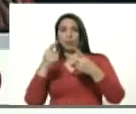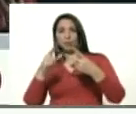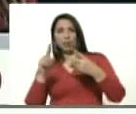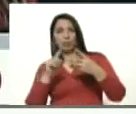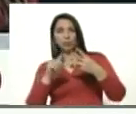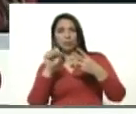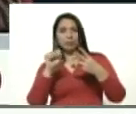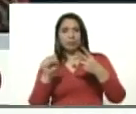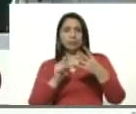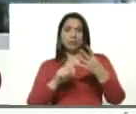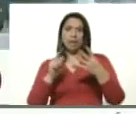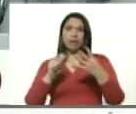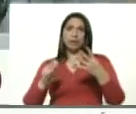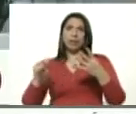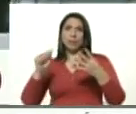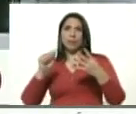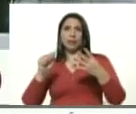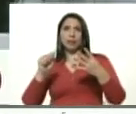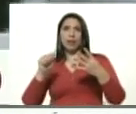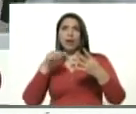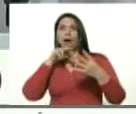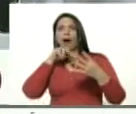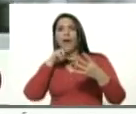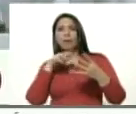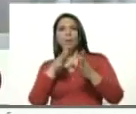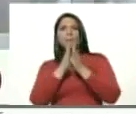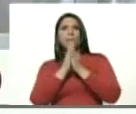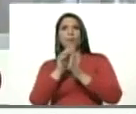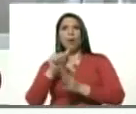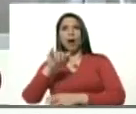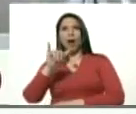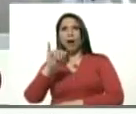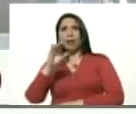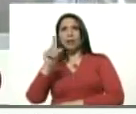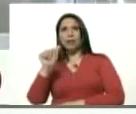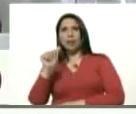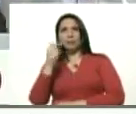Sara, Atamaica, nos hable Aida Nasoa.